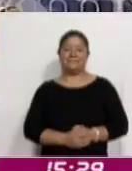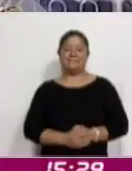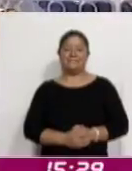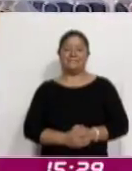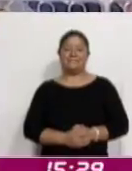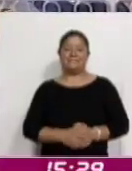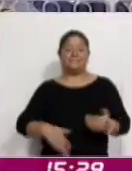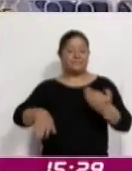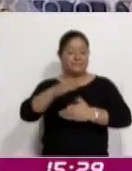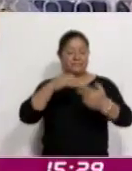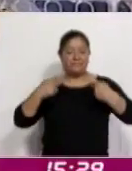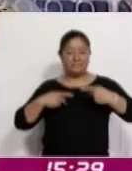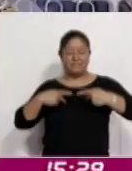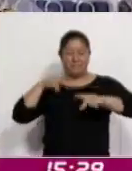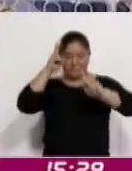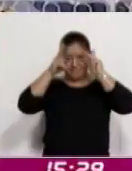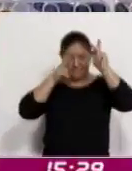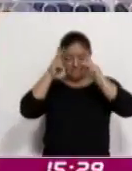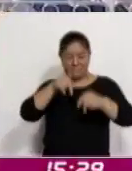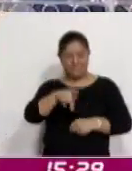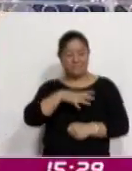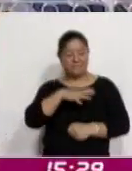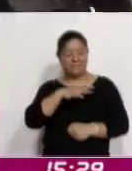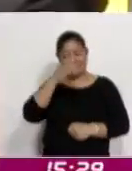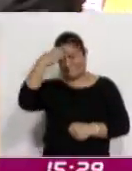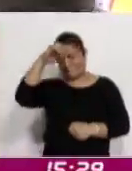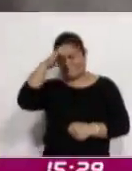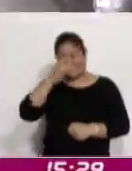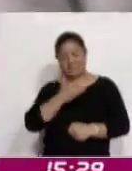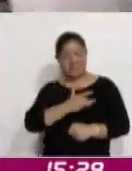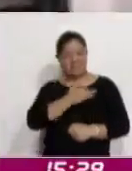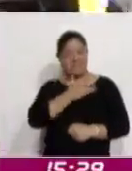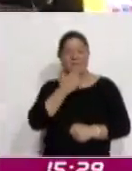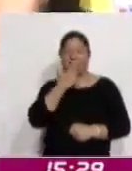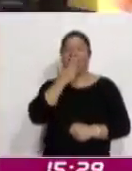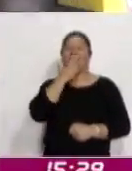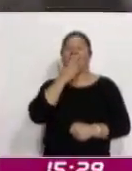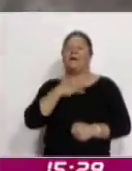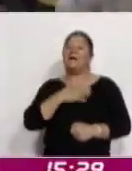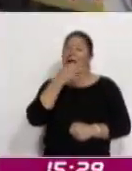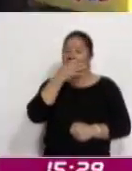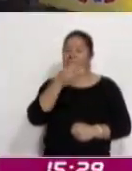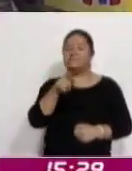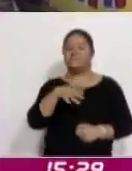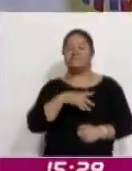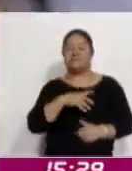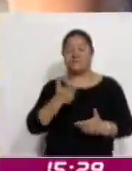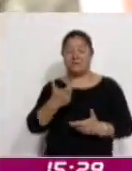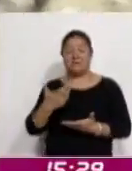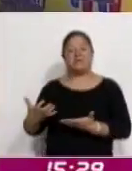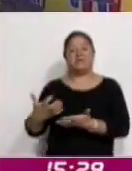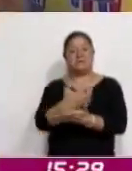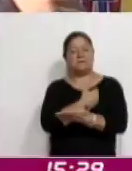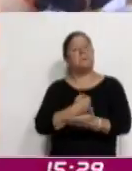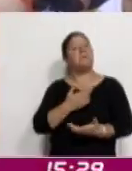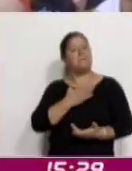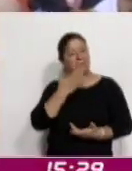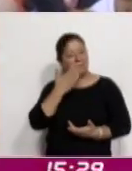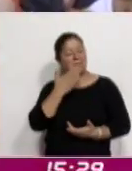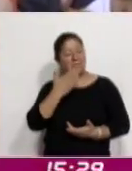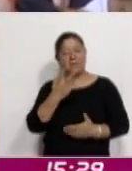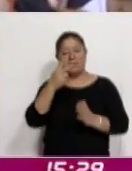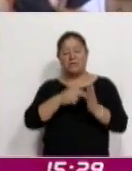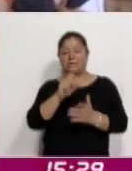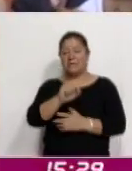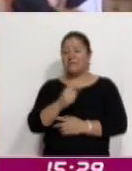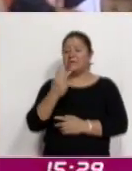quienes nos han visitado se han llevado una grata experiencia. Decirles de la derrama económica ha sido muy favorable. En 2022 tuvimos